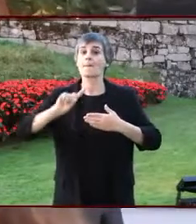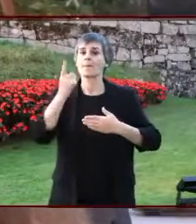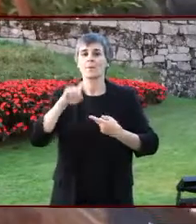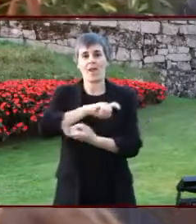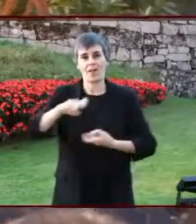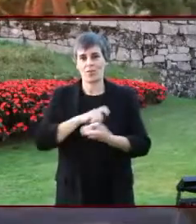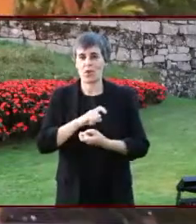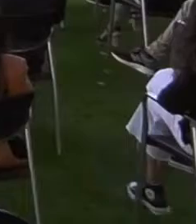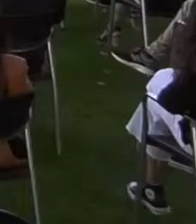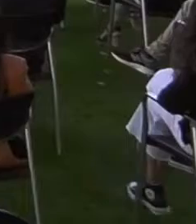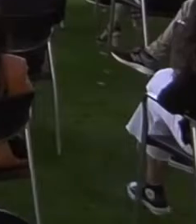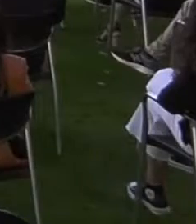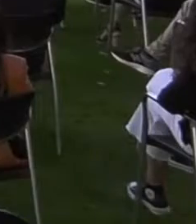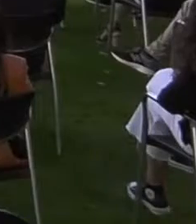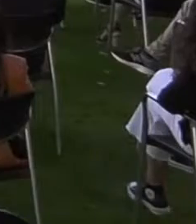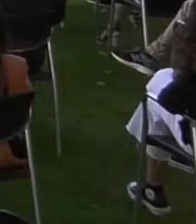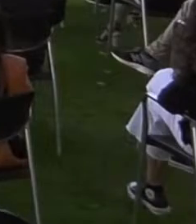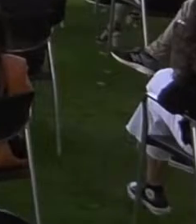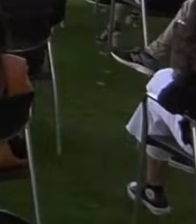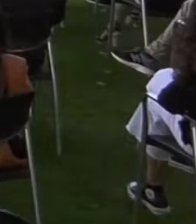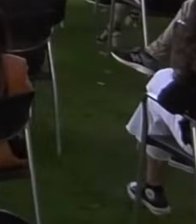programa Descúbreas da Deputación de Pontevedra.